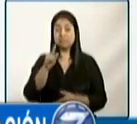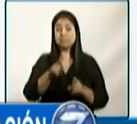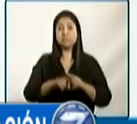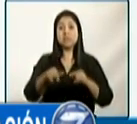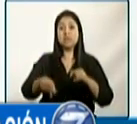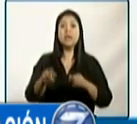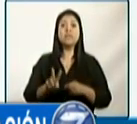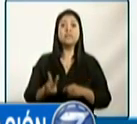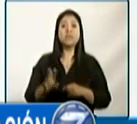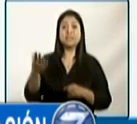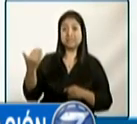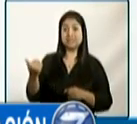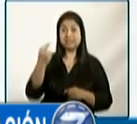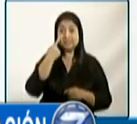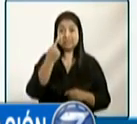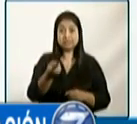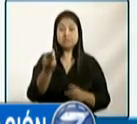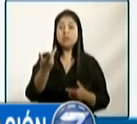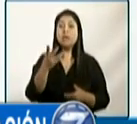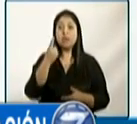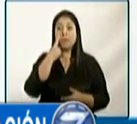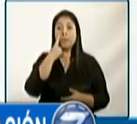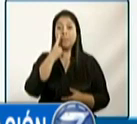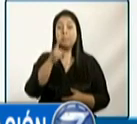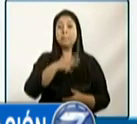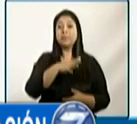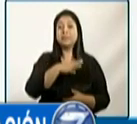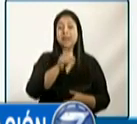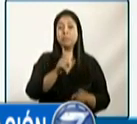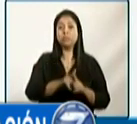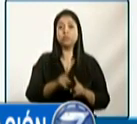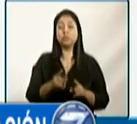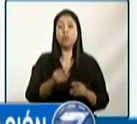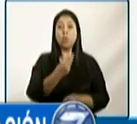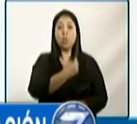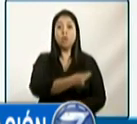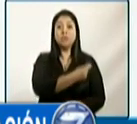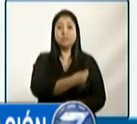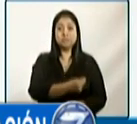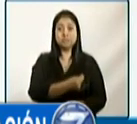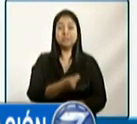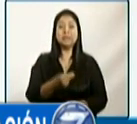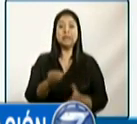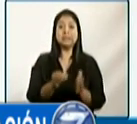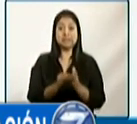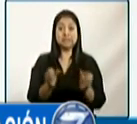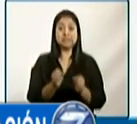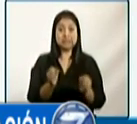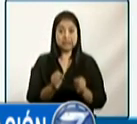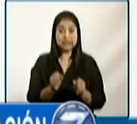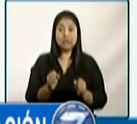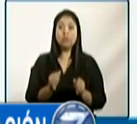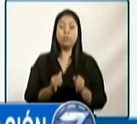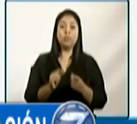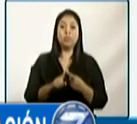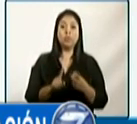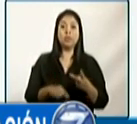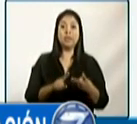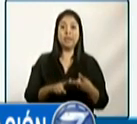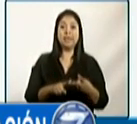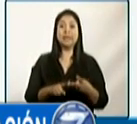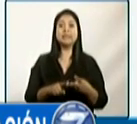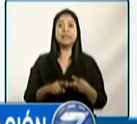semana podemos observar que tenemos tanto el Hospital Temporal de Quetzaltenango, el Regional